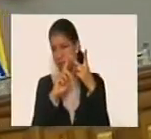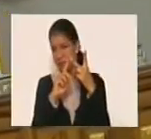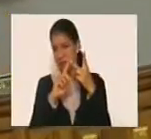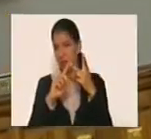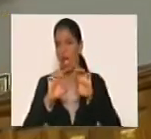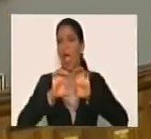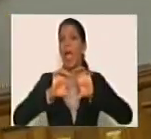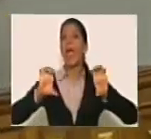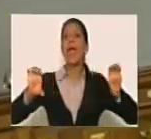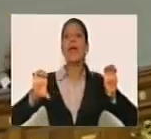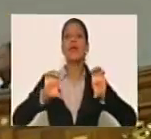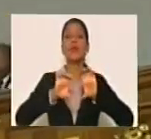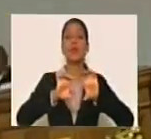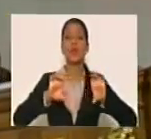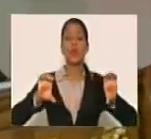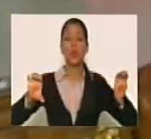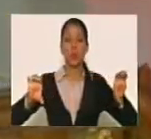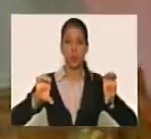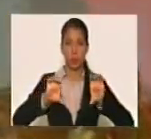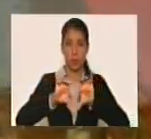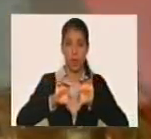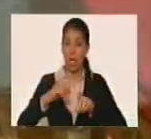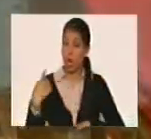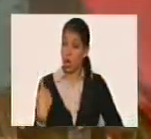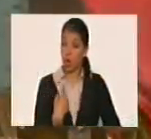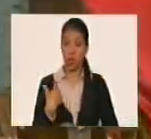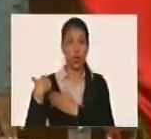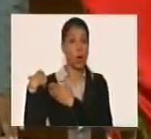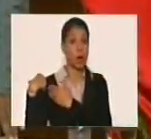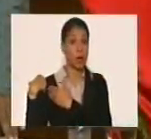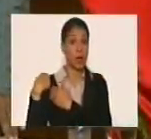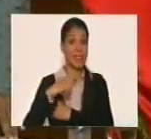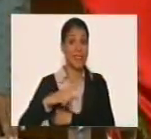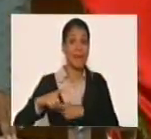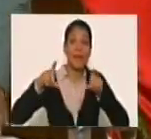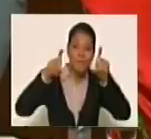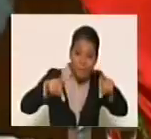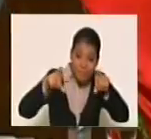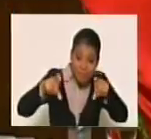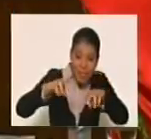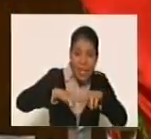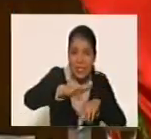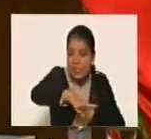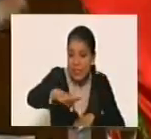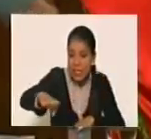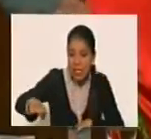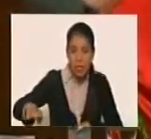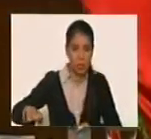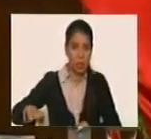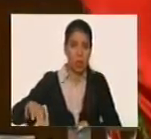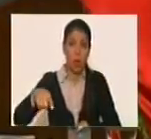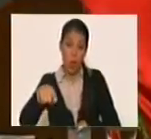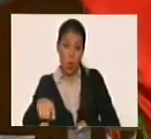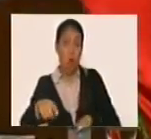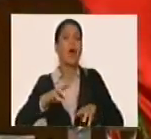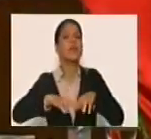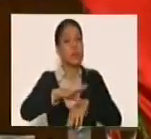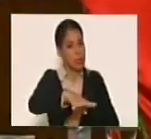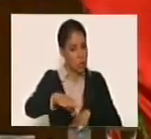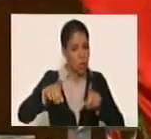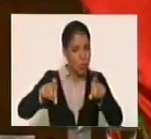educación. Nosotros debemos formar no solamente a las nuevas generaciones. Siempre uno dice, hay que formar a las nuevas generaciones.